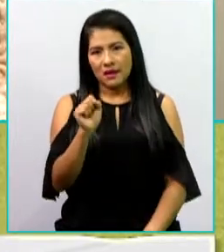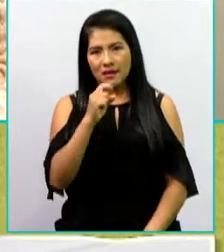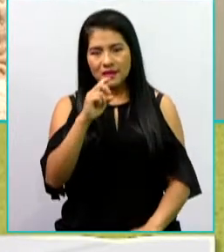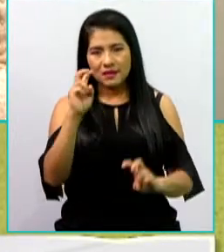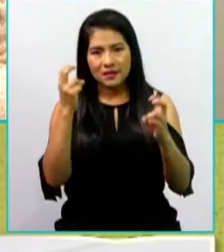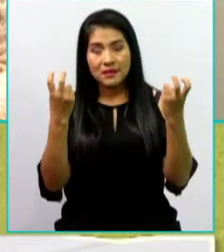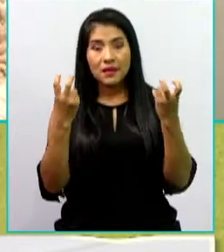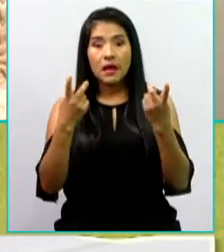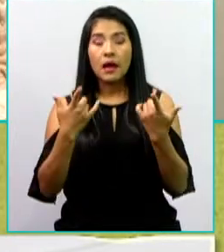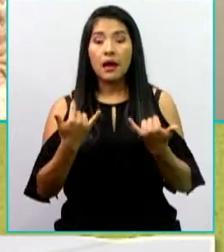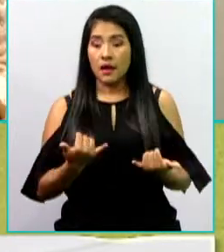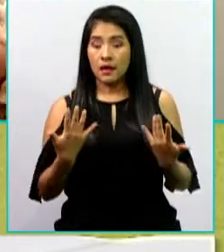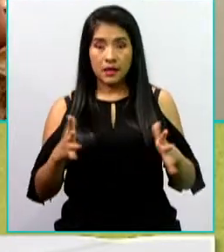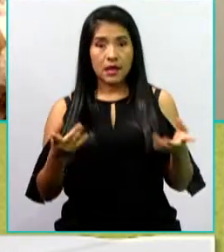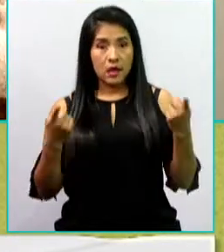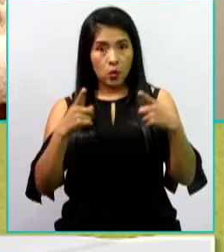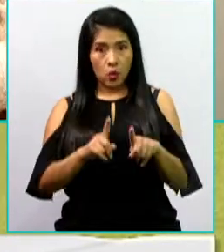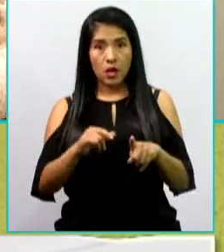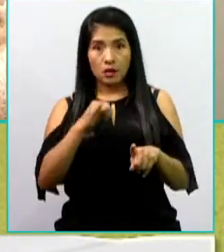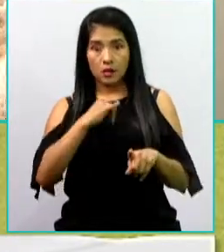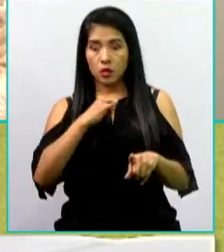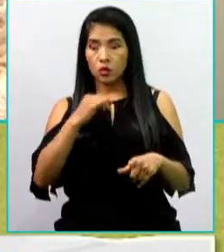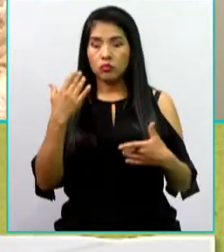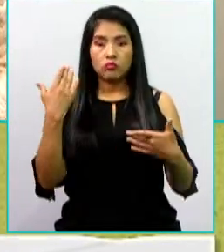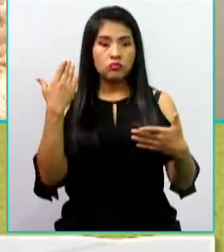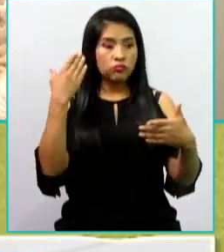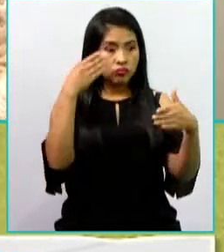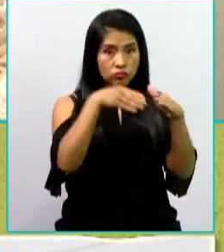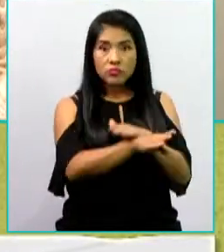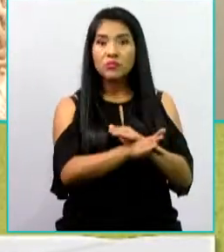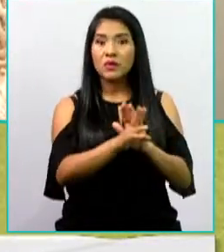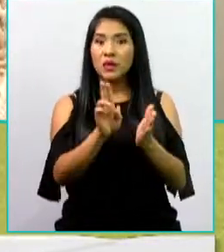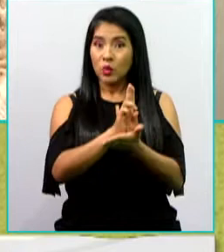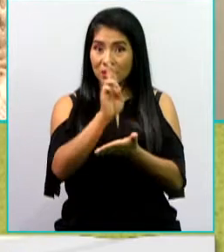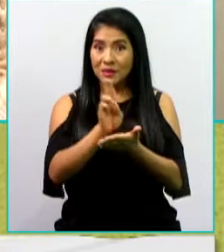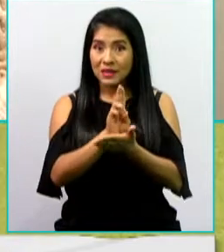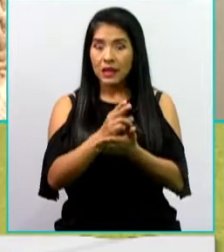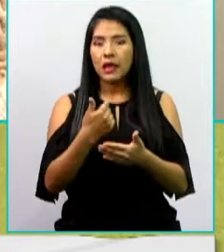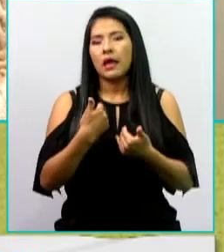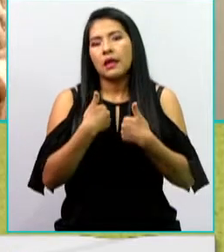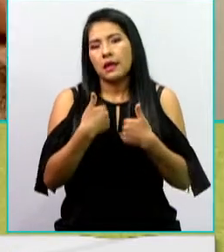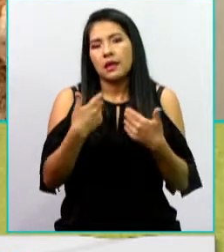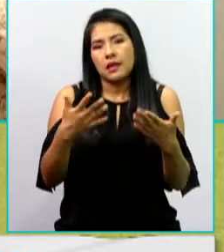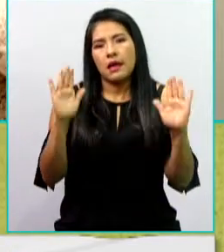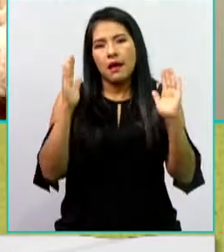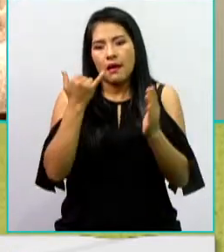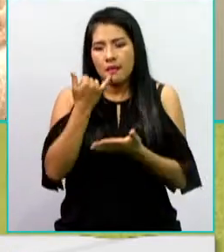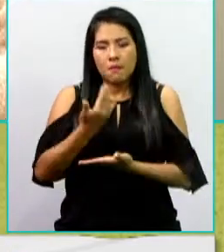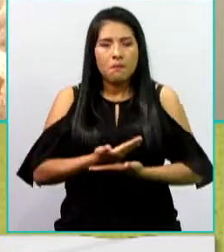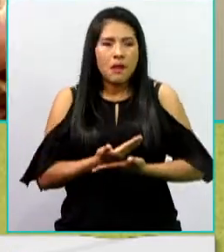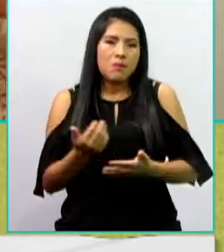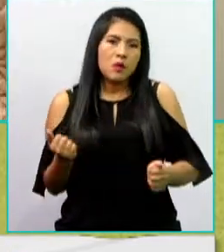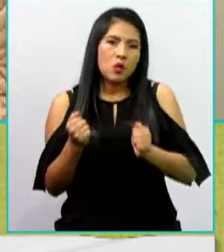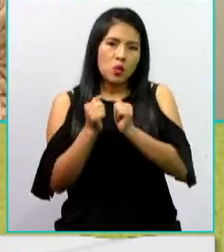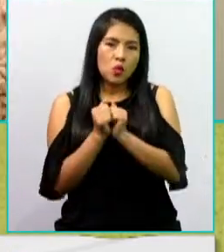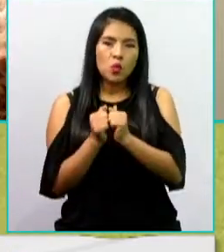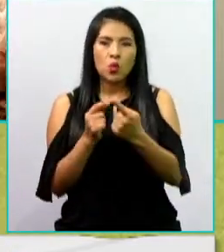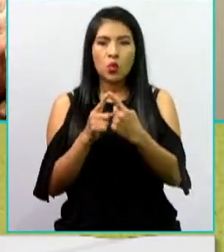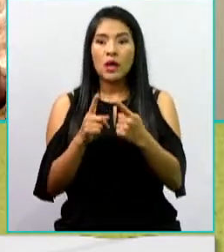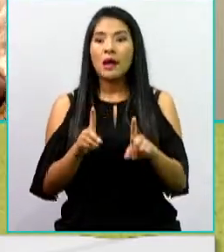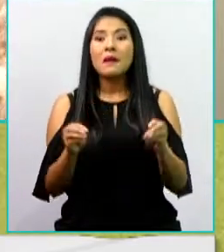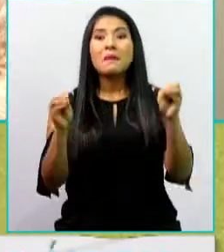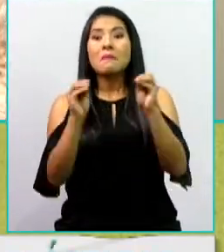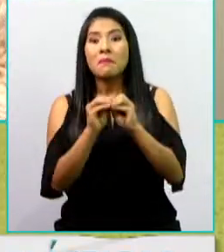Y cuando ingresé a la carrera, ya estaba con mi bebita. y no solo ella, sino tenía también mi otro bebé